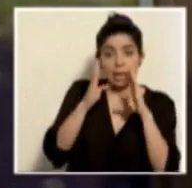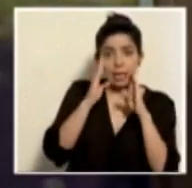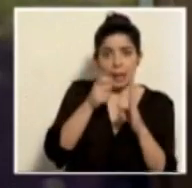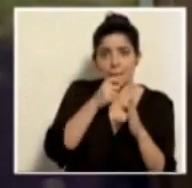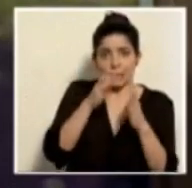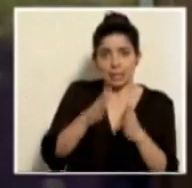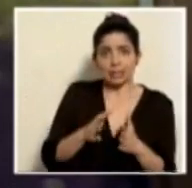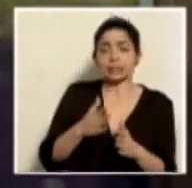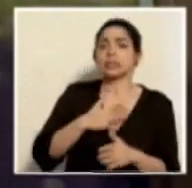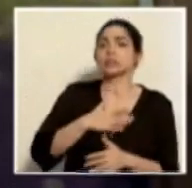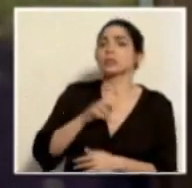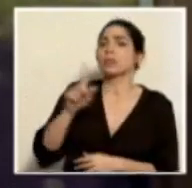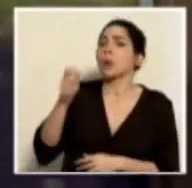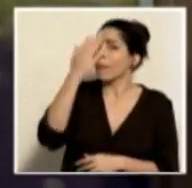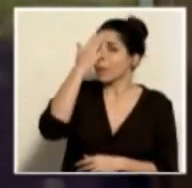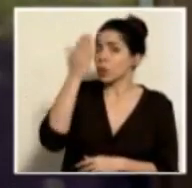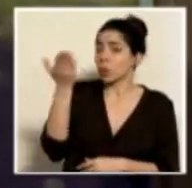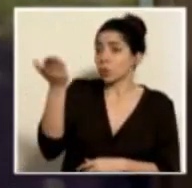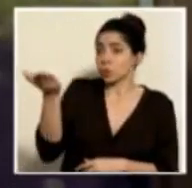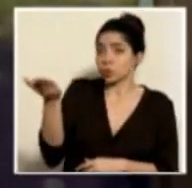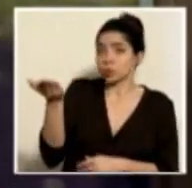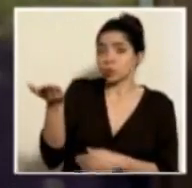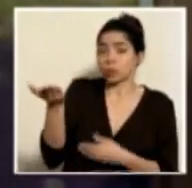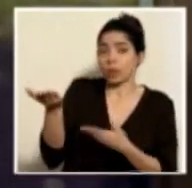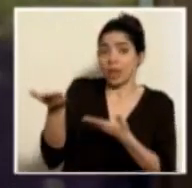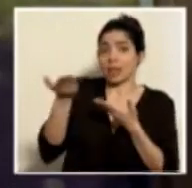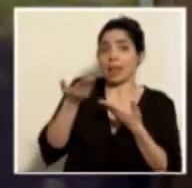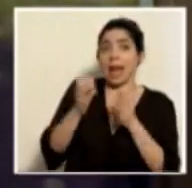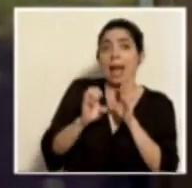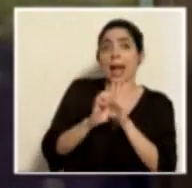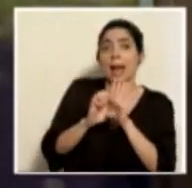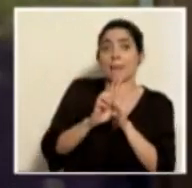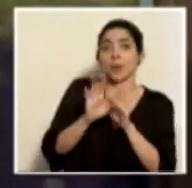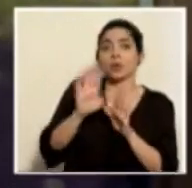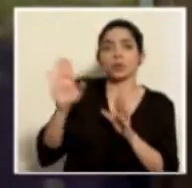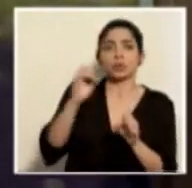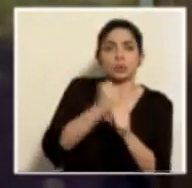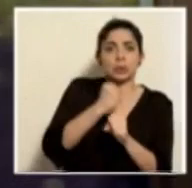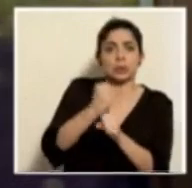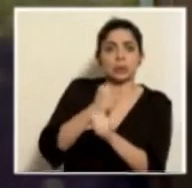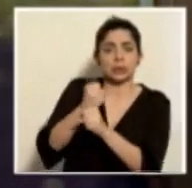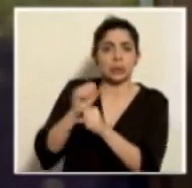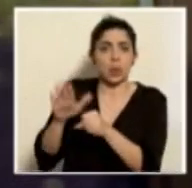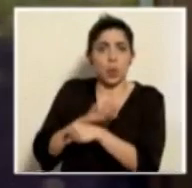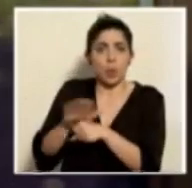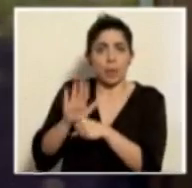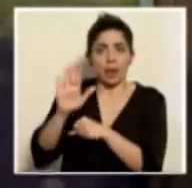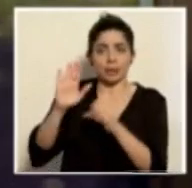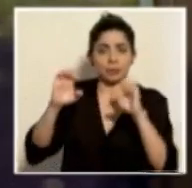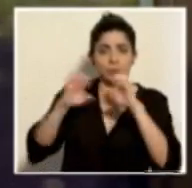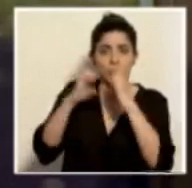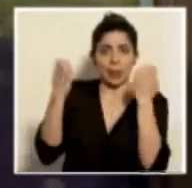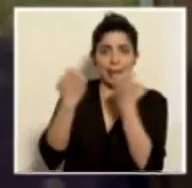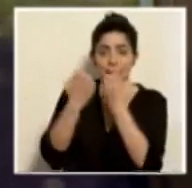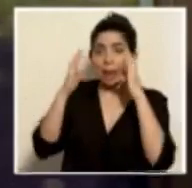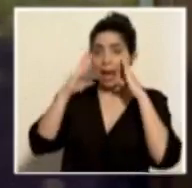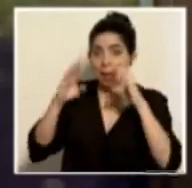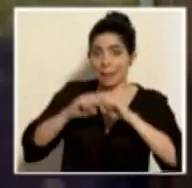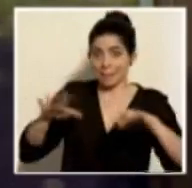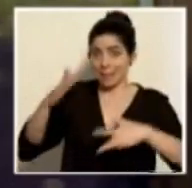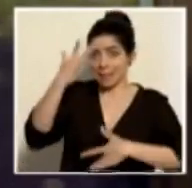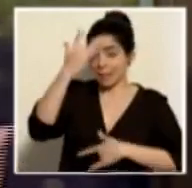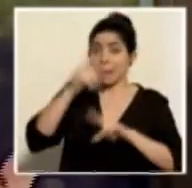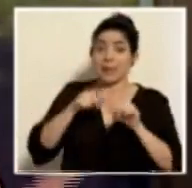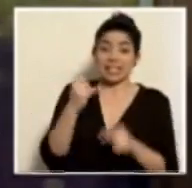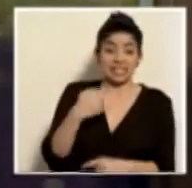prensa. Y yo le hago la pregunta porque usted nos está dando ejemplos de algunos de los trabajos que usted realiza dentro del equipo de la atención de la pandemia,